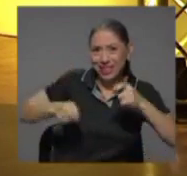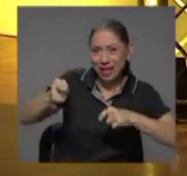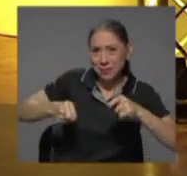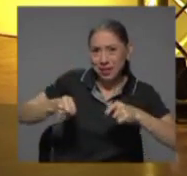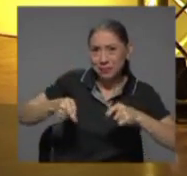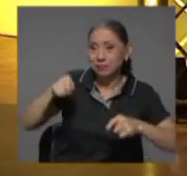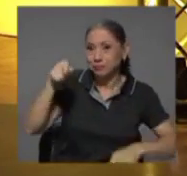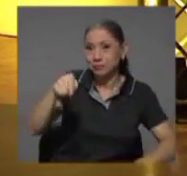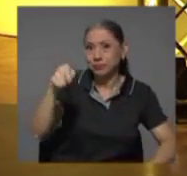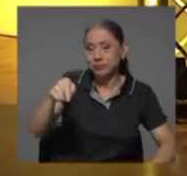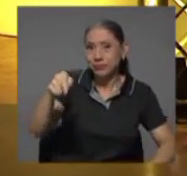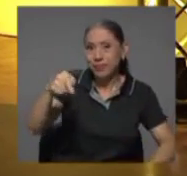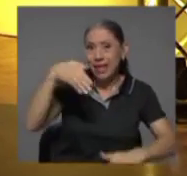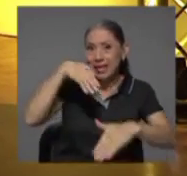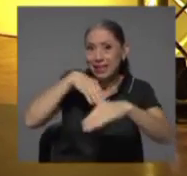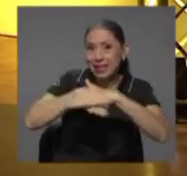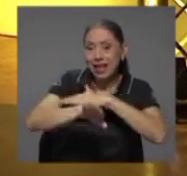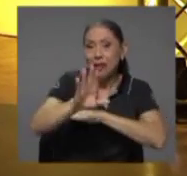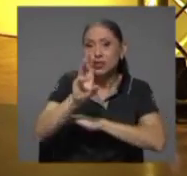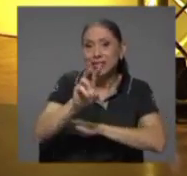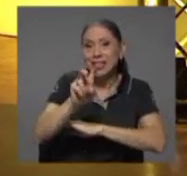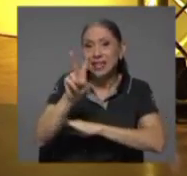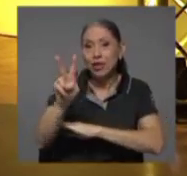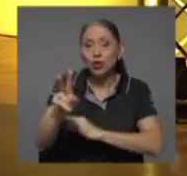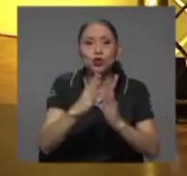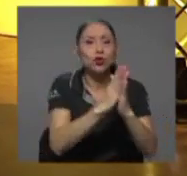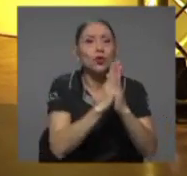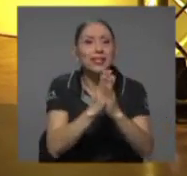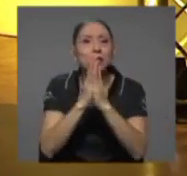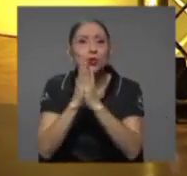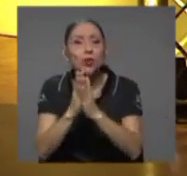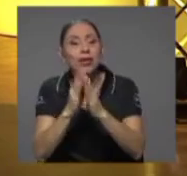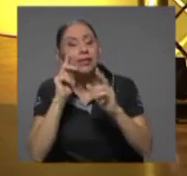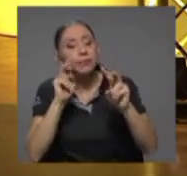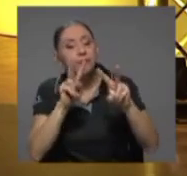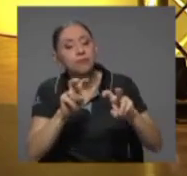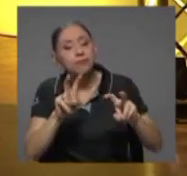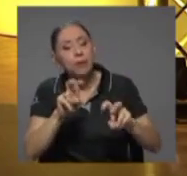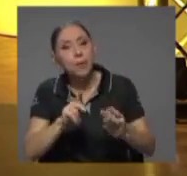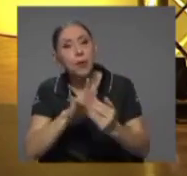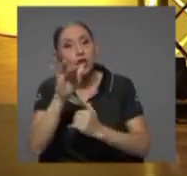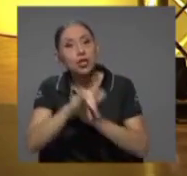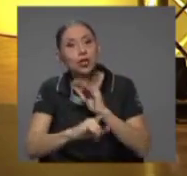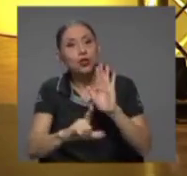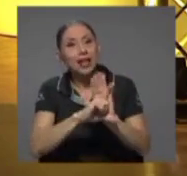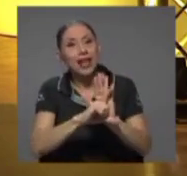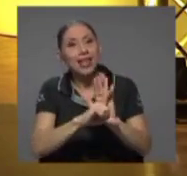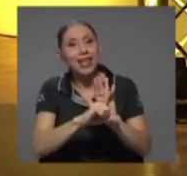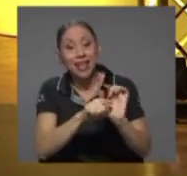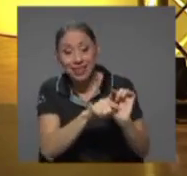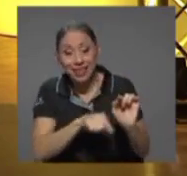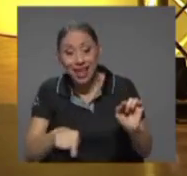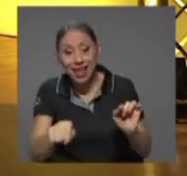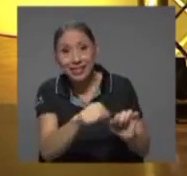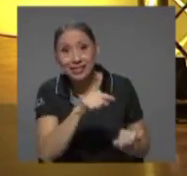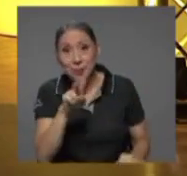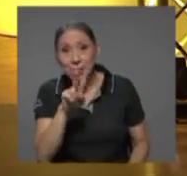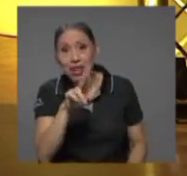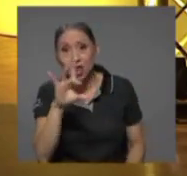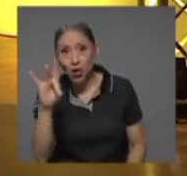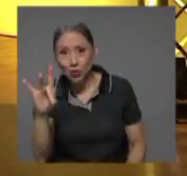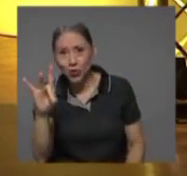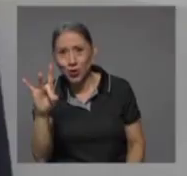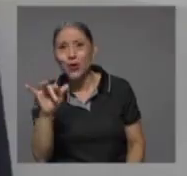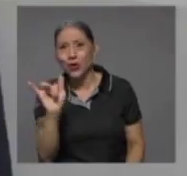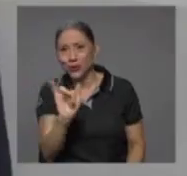62 solicitudes de criterios de proyectos de ley y 28 de esas iban en esa línea que